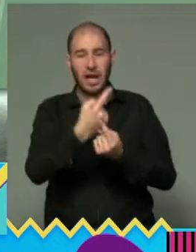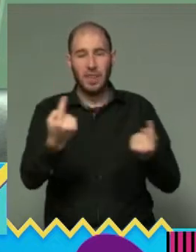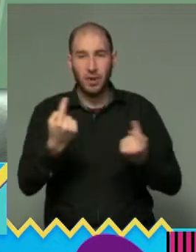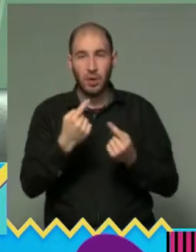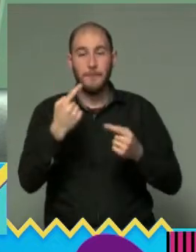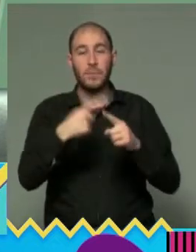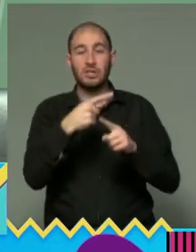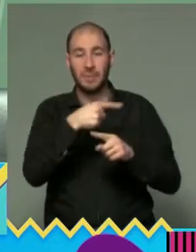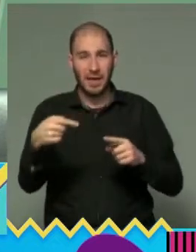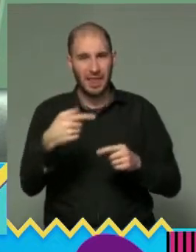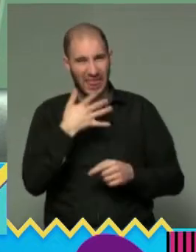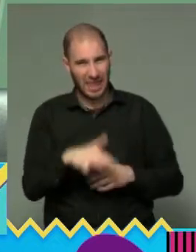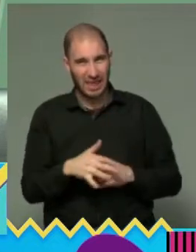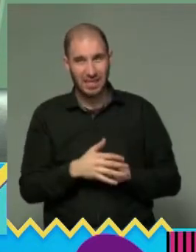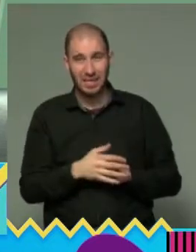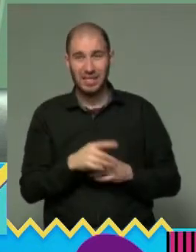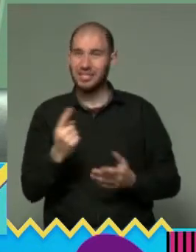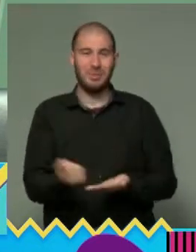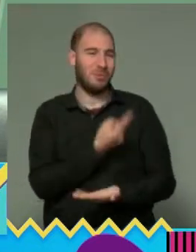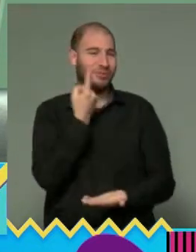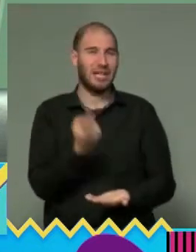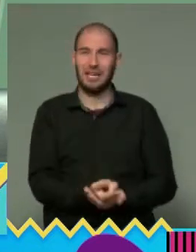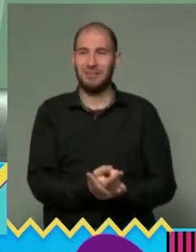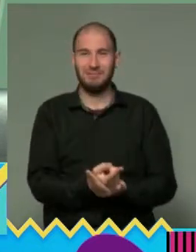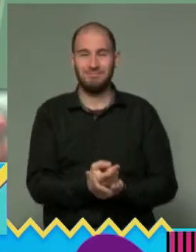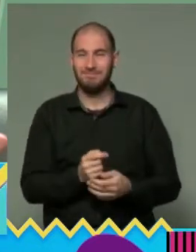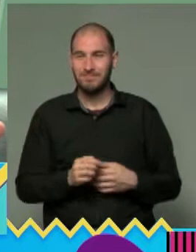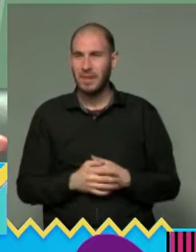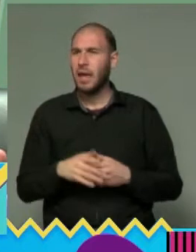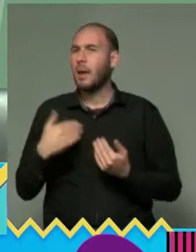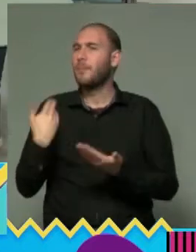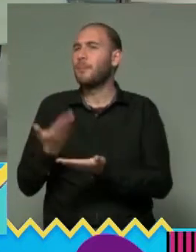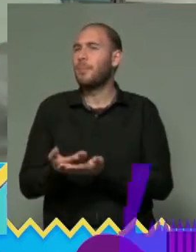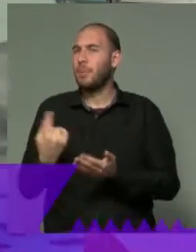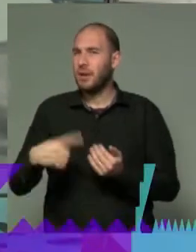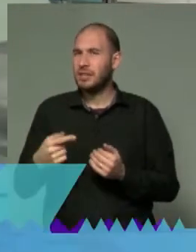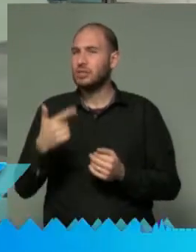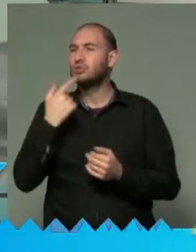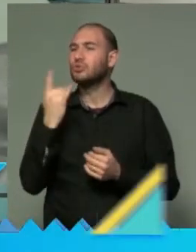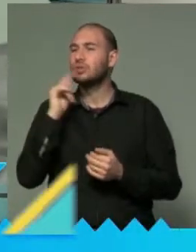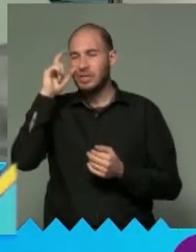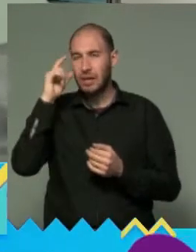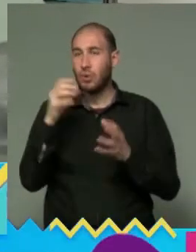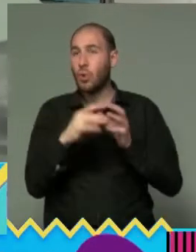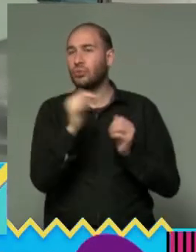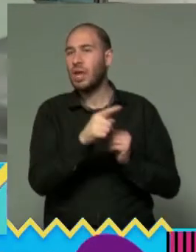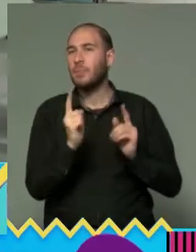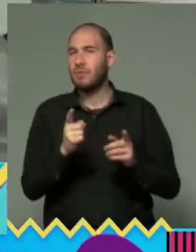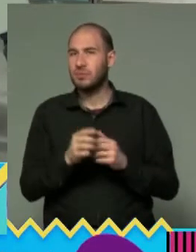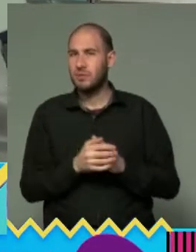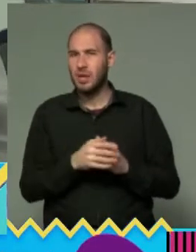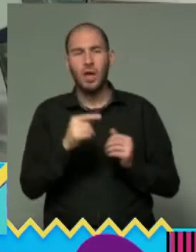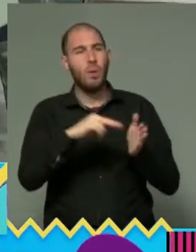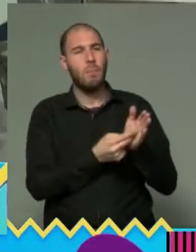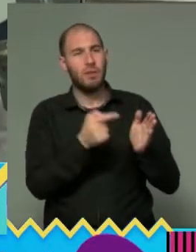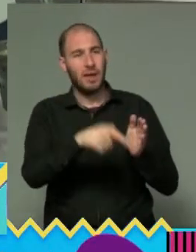horas por semana. ¿Se entiende? Sí. Es imposible. ¿Qué se propone desde el SUTE, por ejemplo, de ustedes, de los docentes? Al señalar el